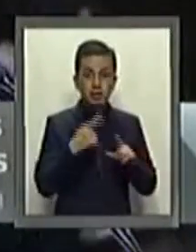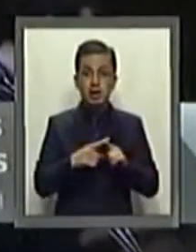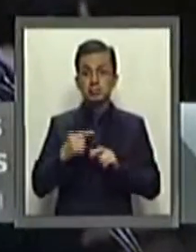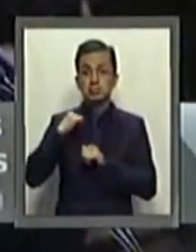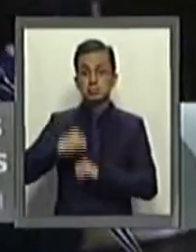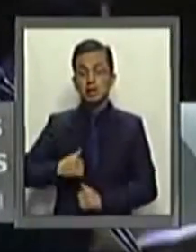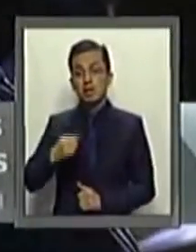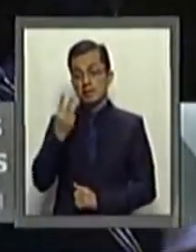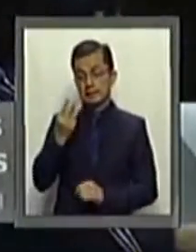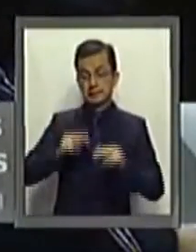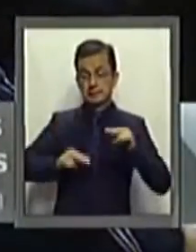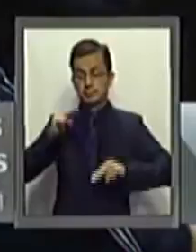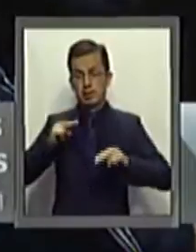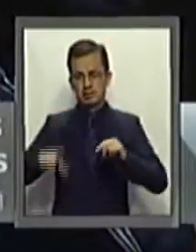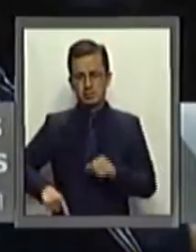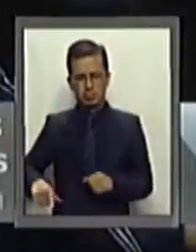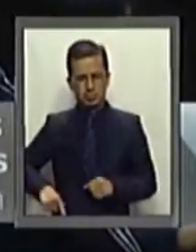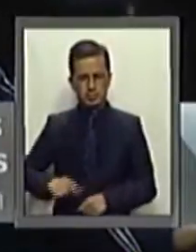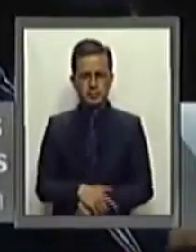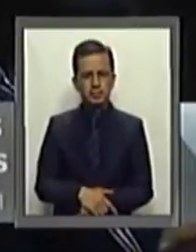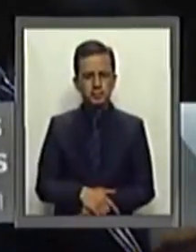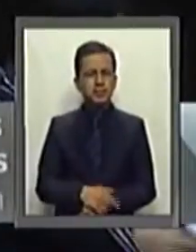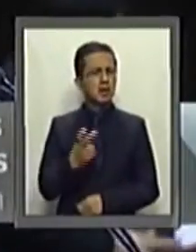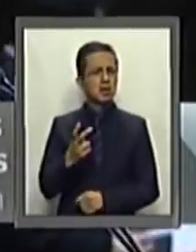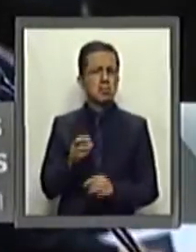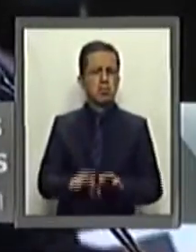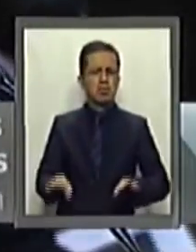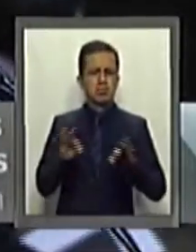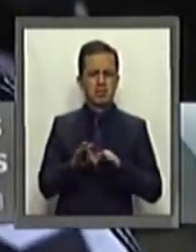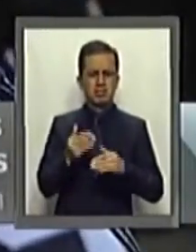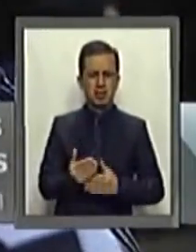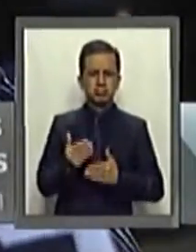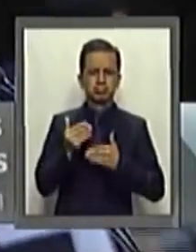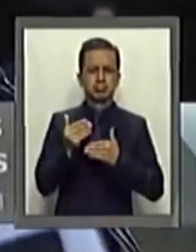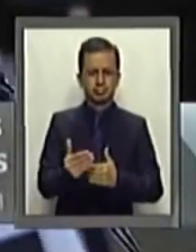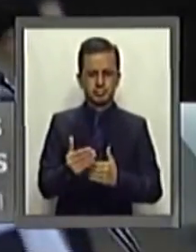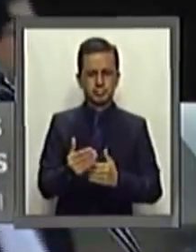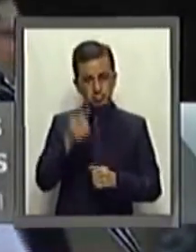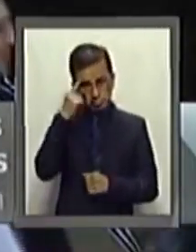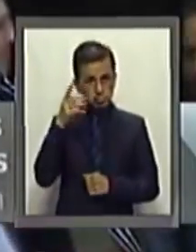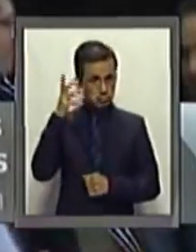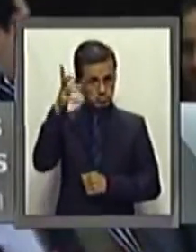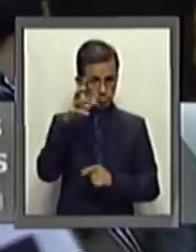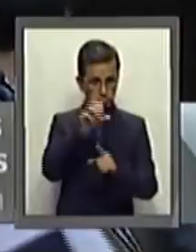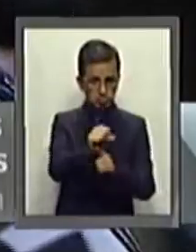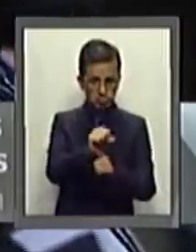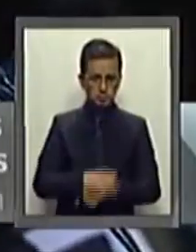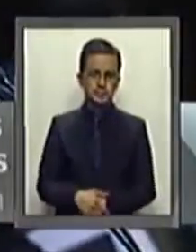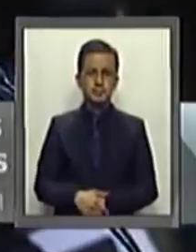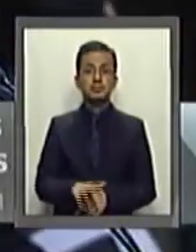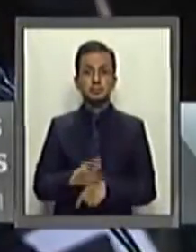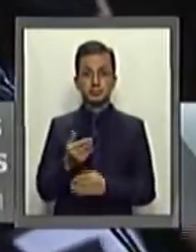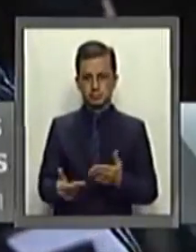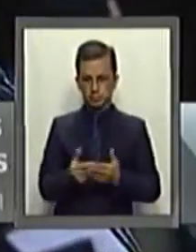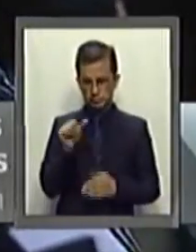Este es un paso definitivo para consolidar nuestro futuro, pues si hoy apenas rebasamos los 12 millones de